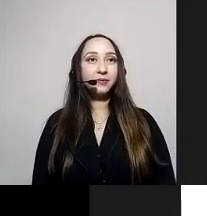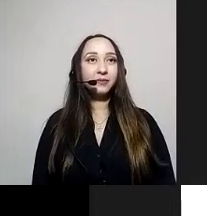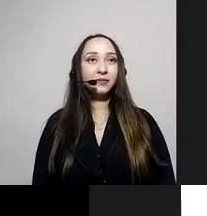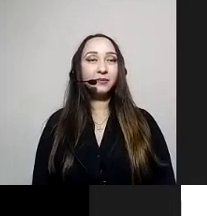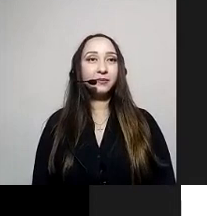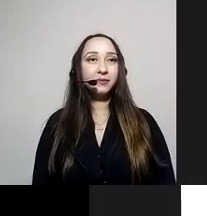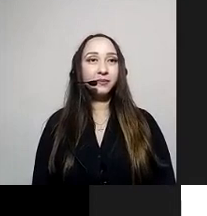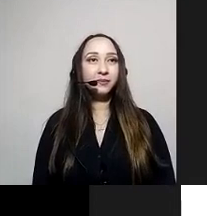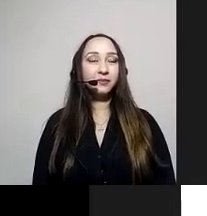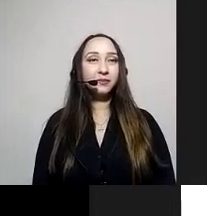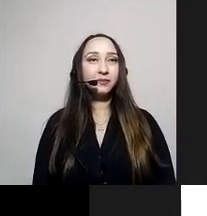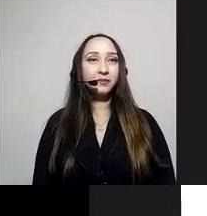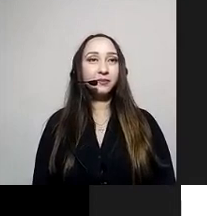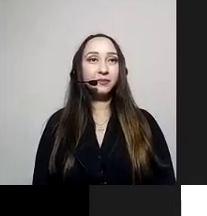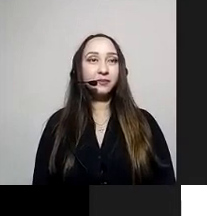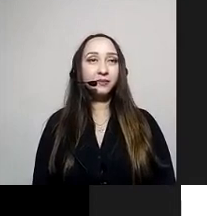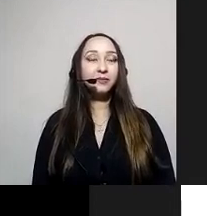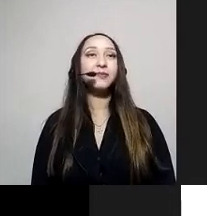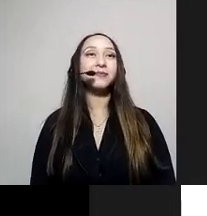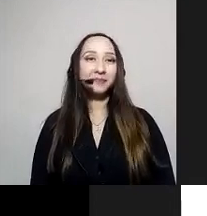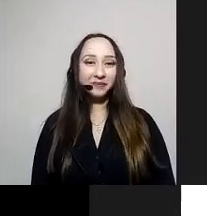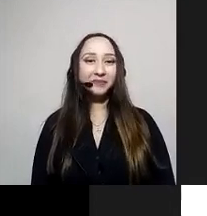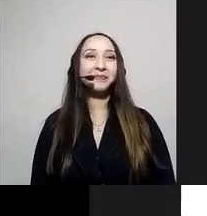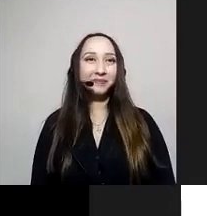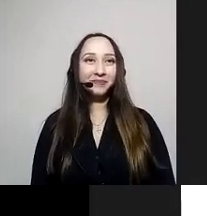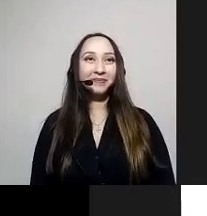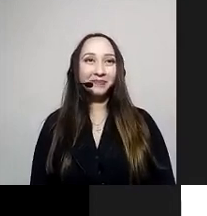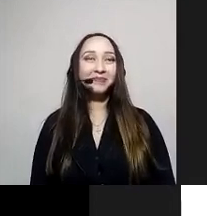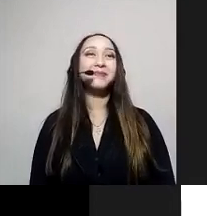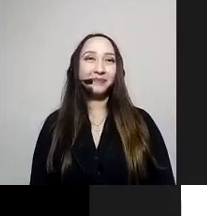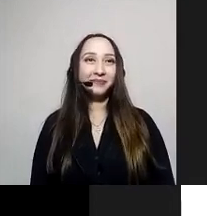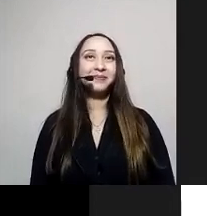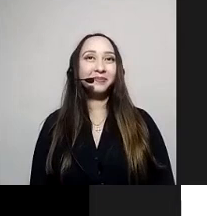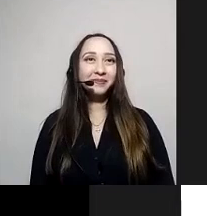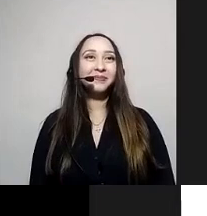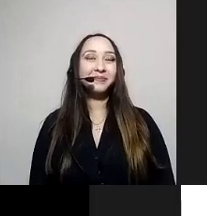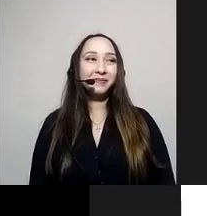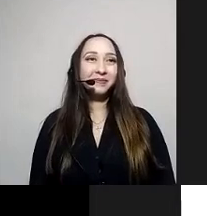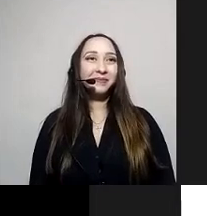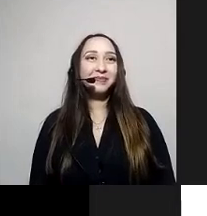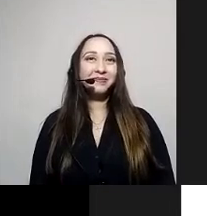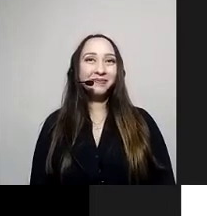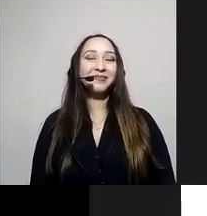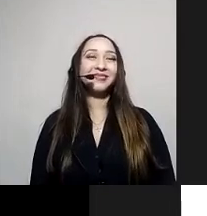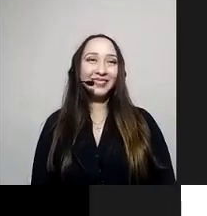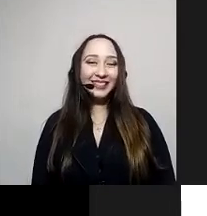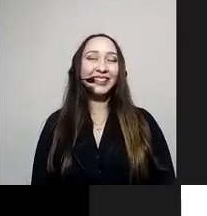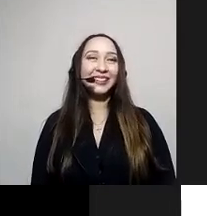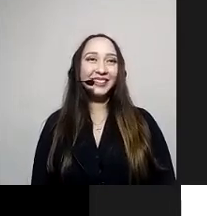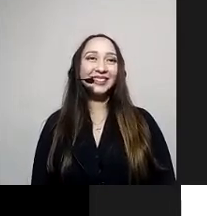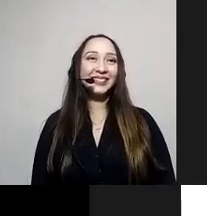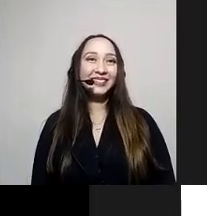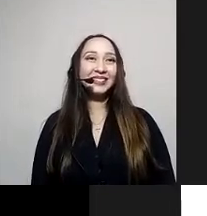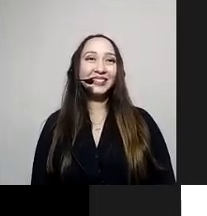hecho de que tenemos al menos, digamos, como que declarados cinco sentidos, bueno, usemos esos cinco sentidos